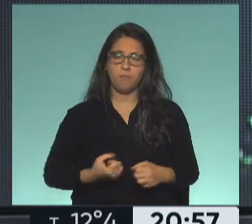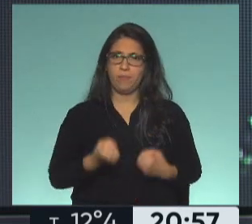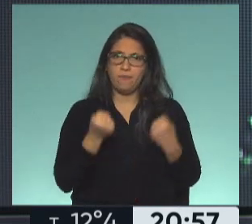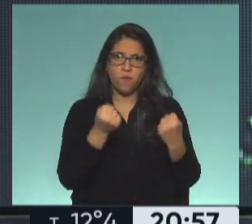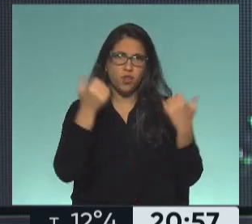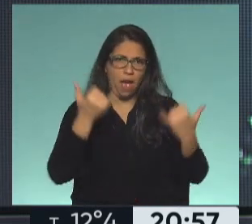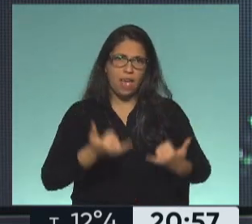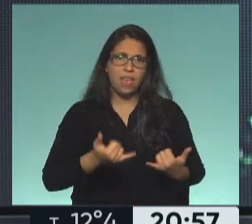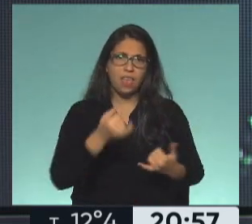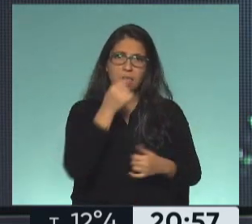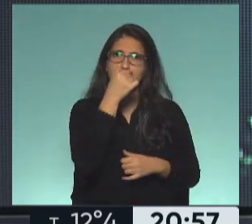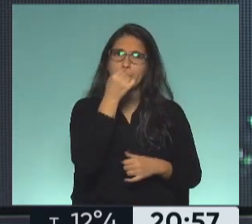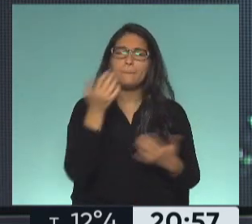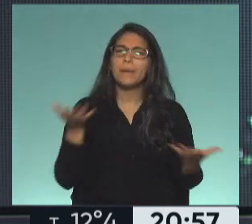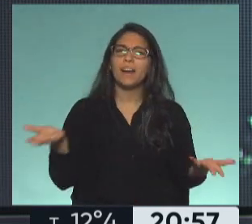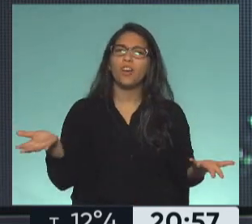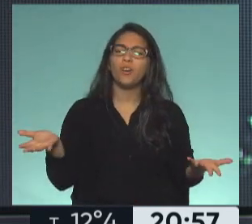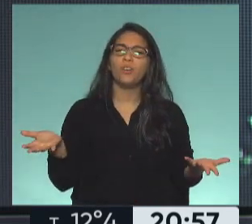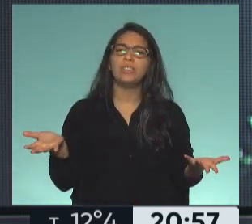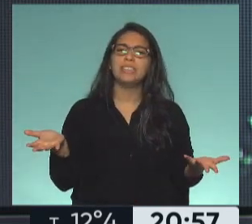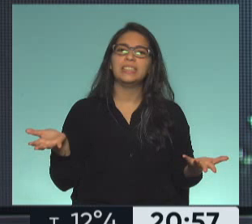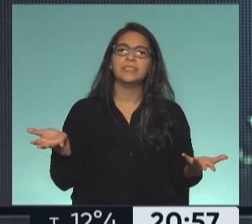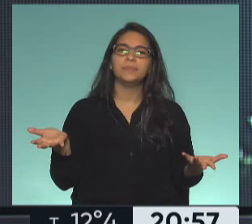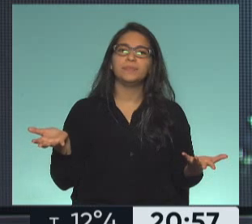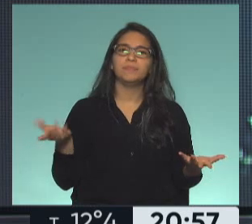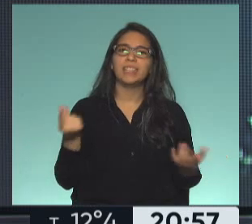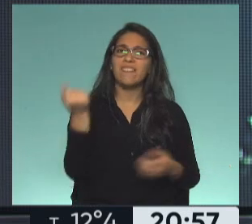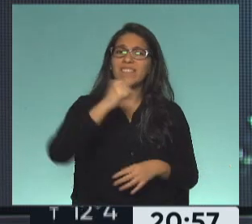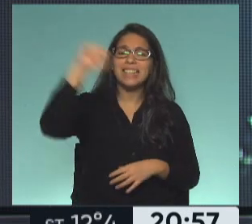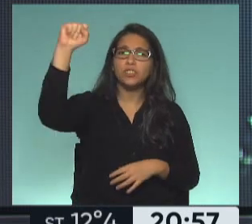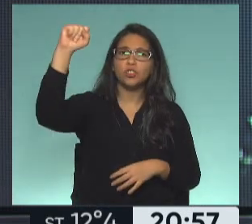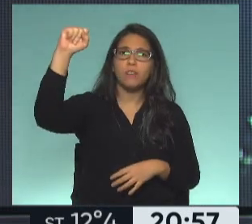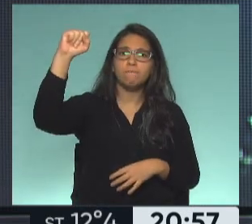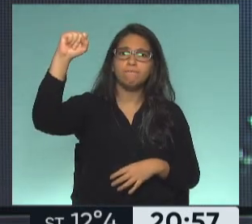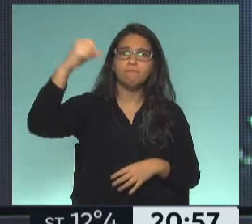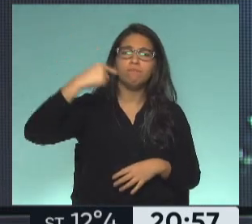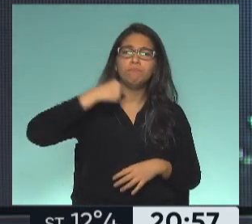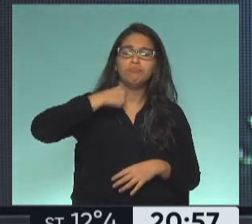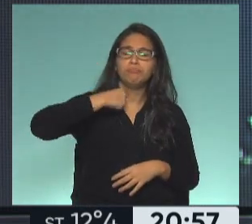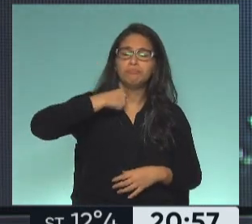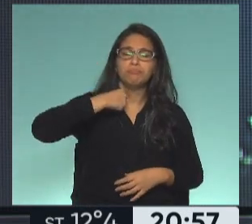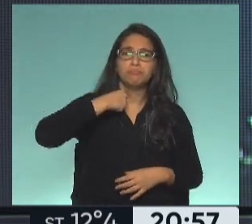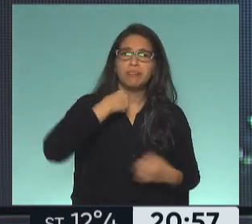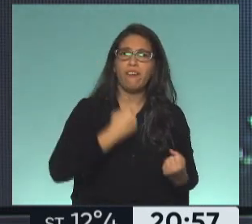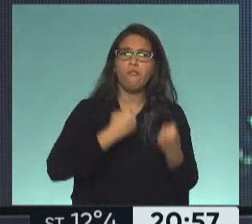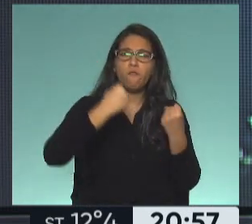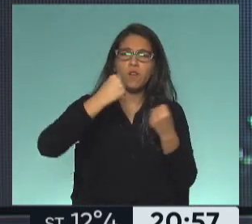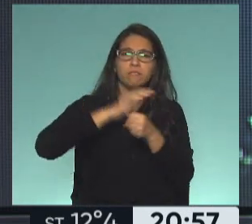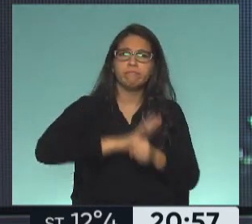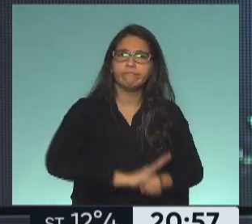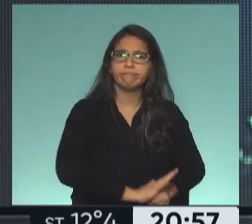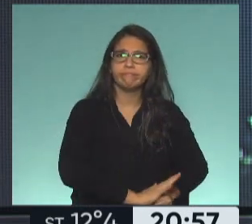esfuerzo. Lo que pasa es que con la inflación es un manto que cubre ese esfuerzo. Y